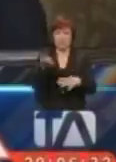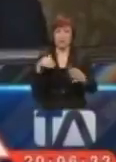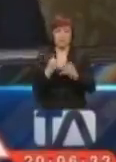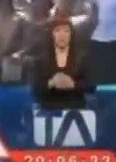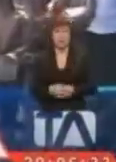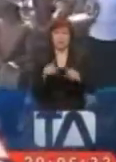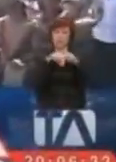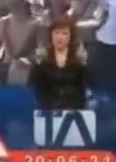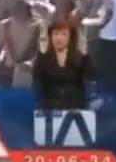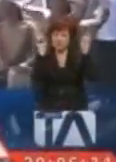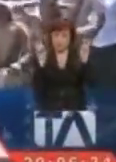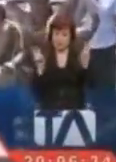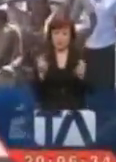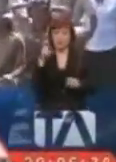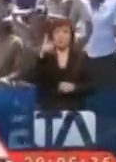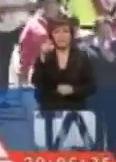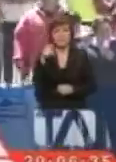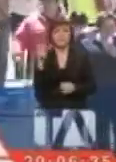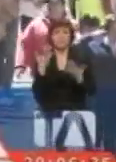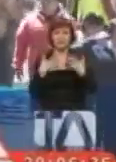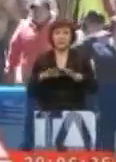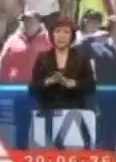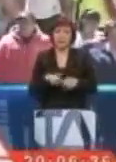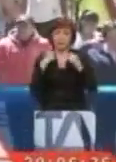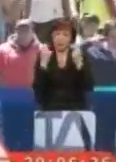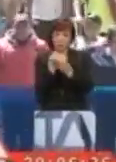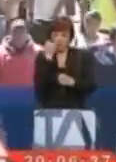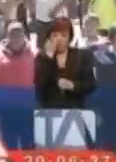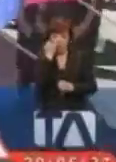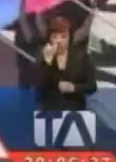otros temas. La CONAIE se movilizó por la capital para llegar a